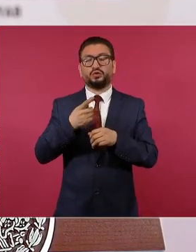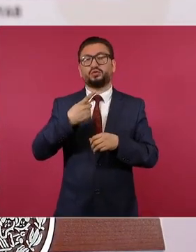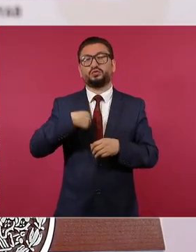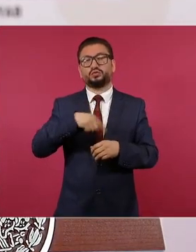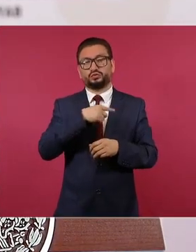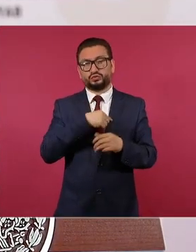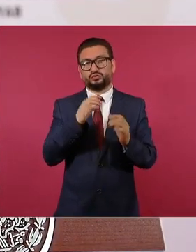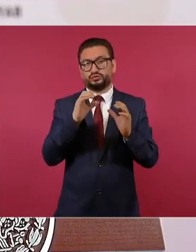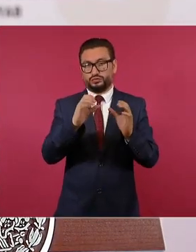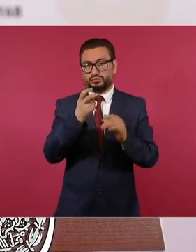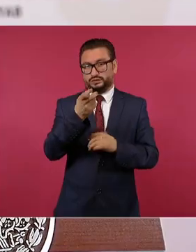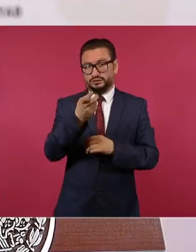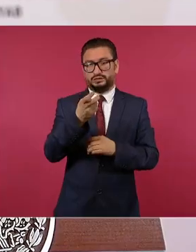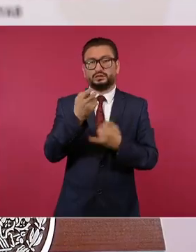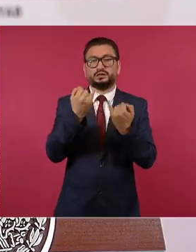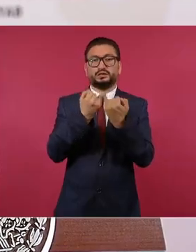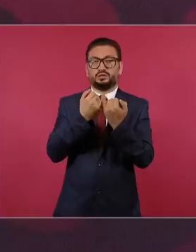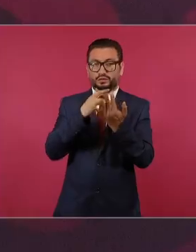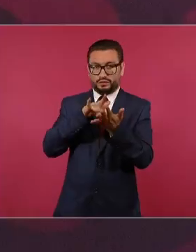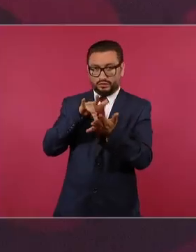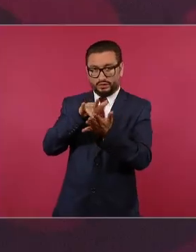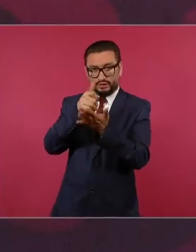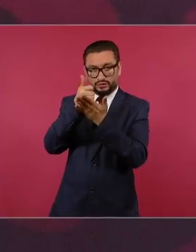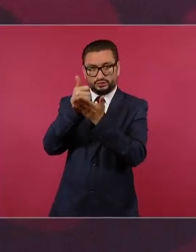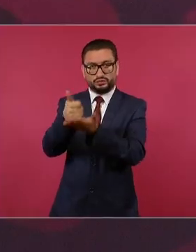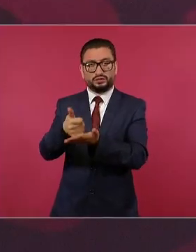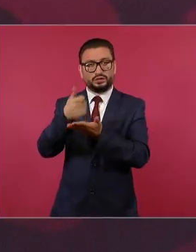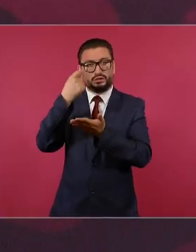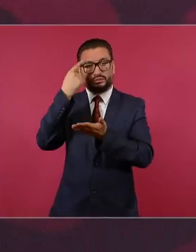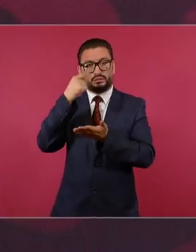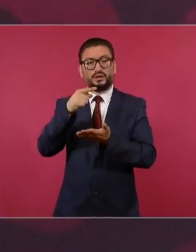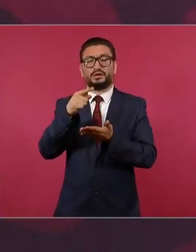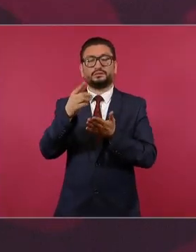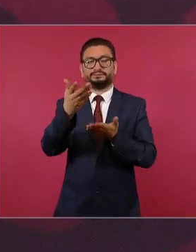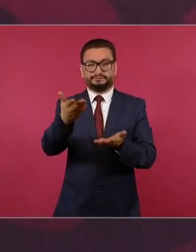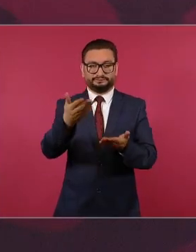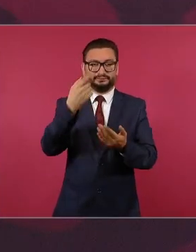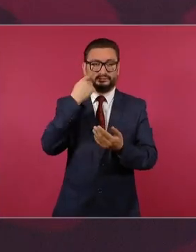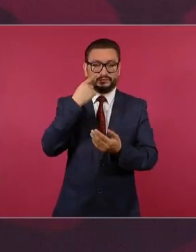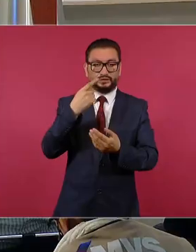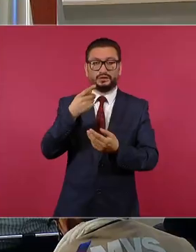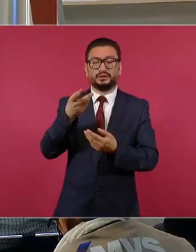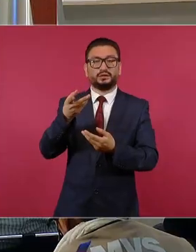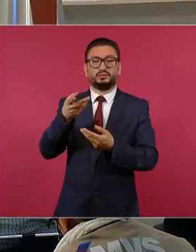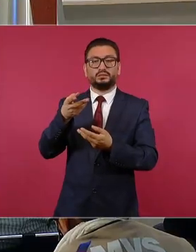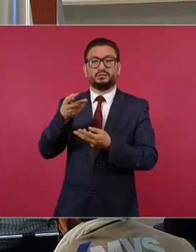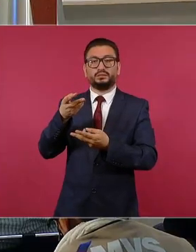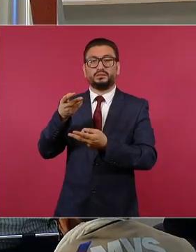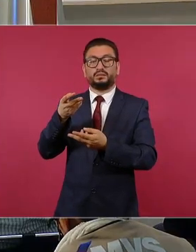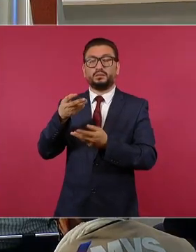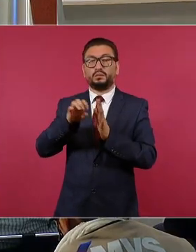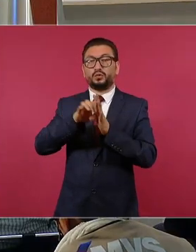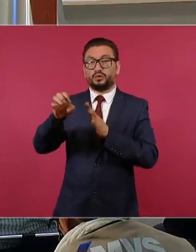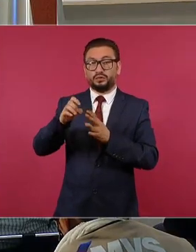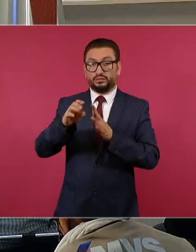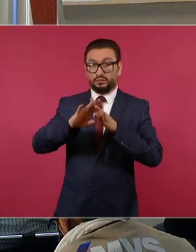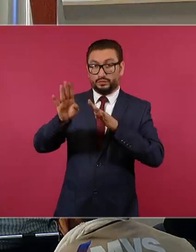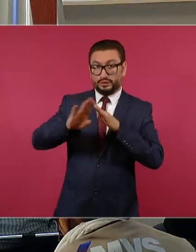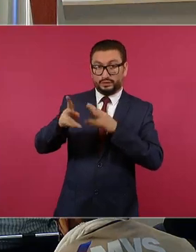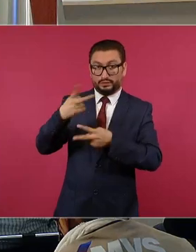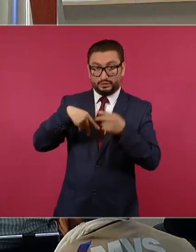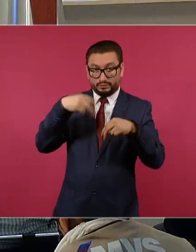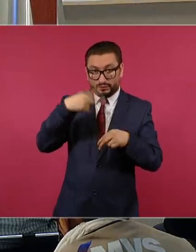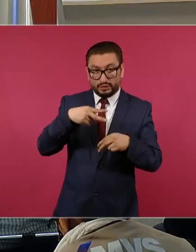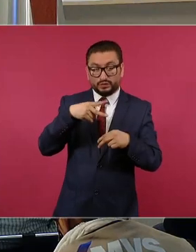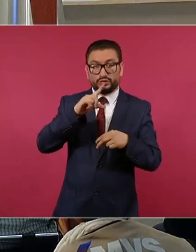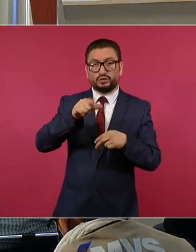estamos también ayudándolos para que, a ver, no lleguen a su país y